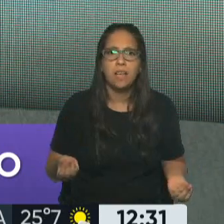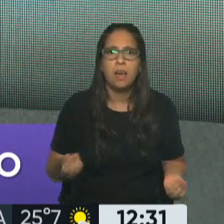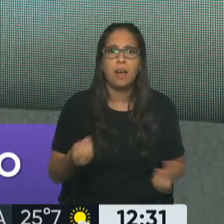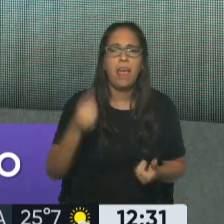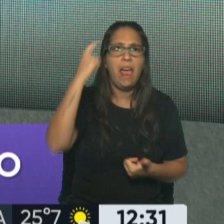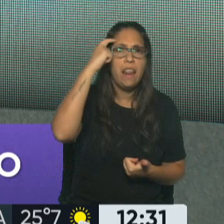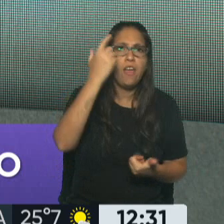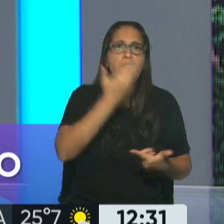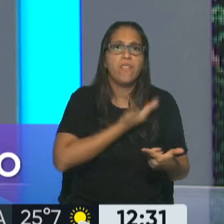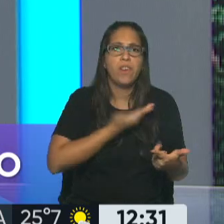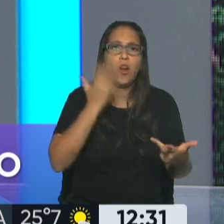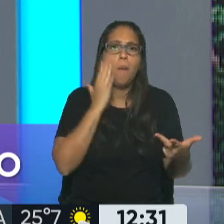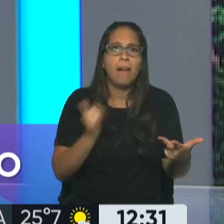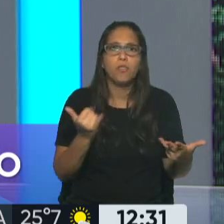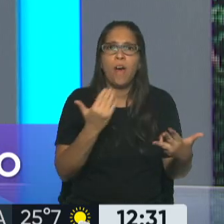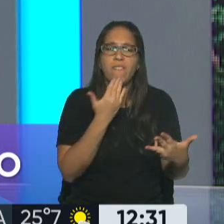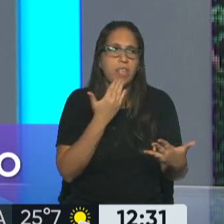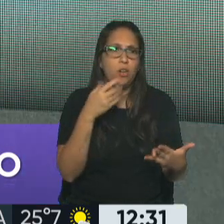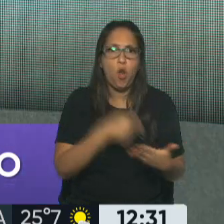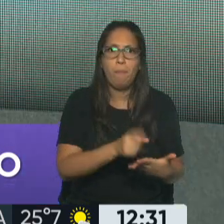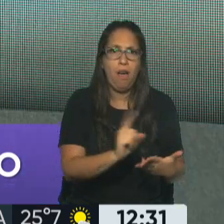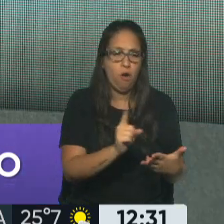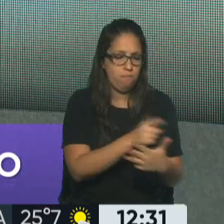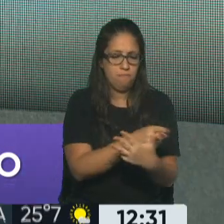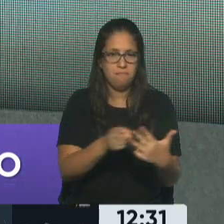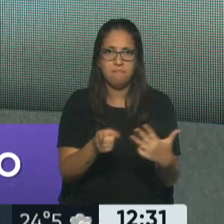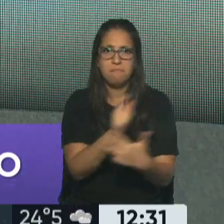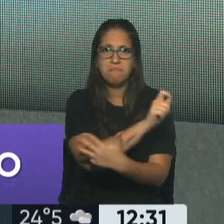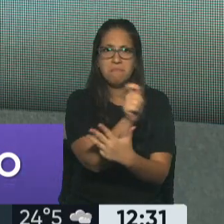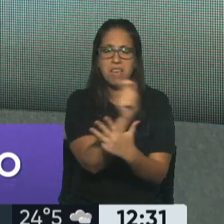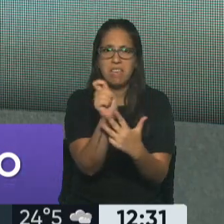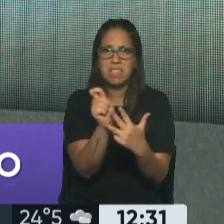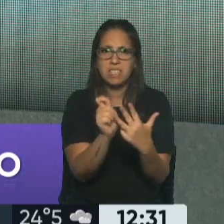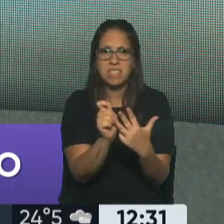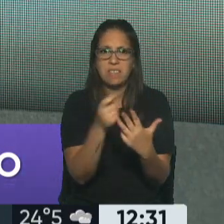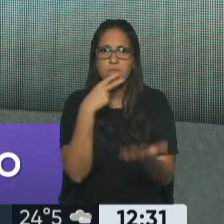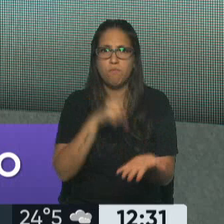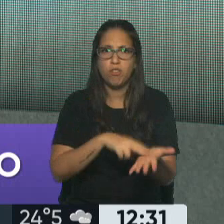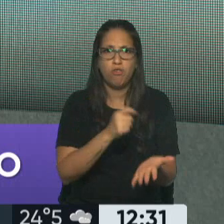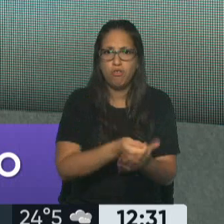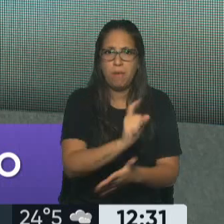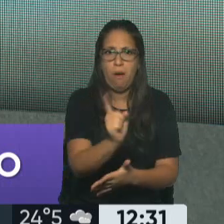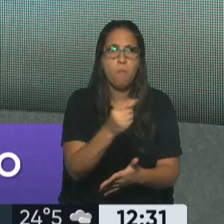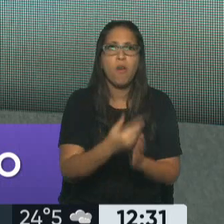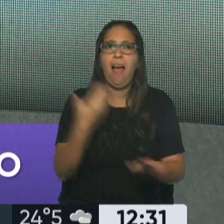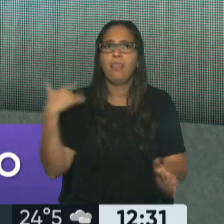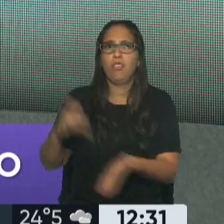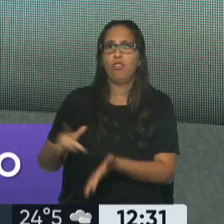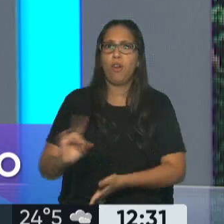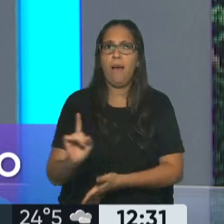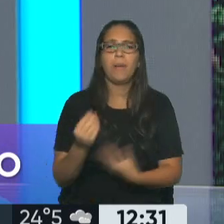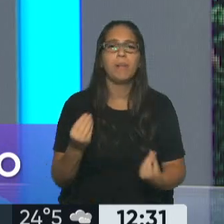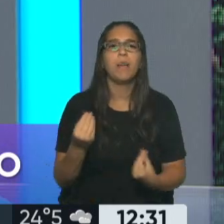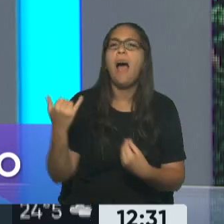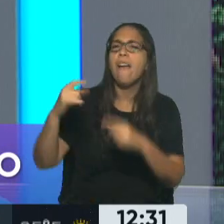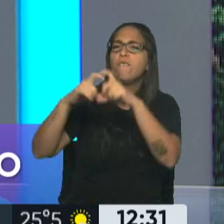pagó febrero, no pagó marzo, no pagó abril. Con esos meses donde no se pagó el impuesto porque no estaba alcanzado. Hay distintas fórmulas